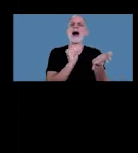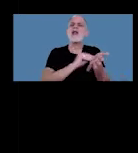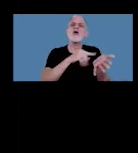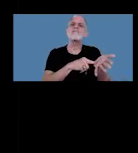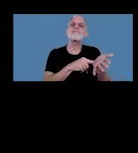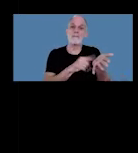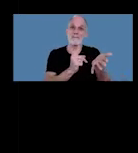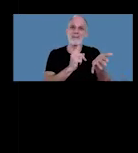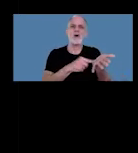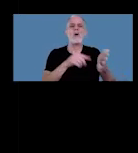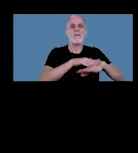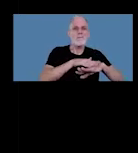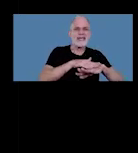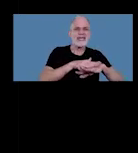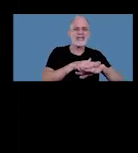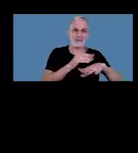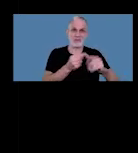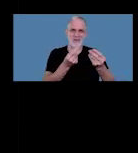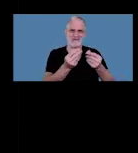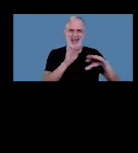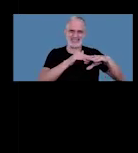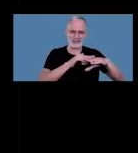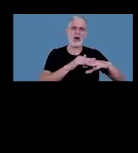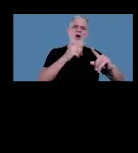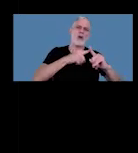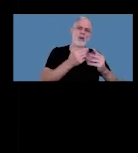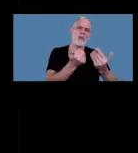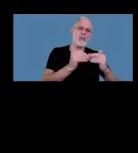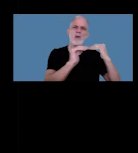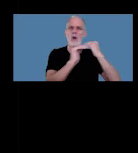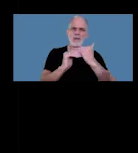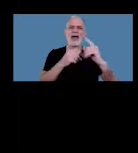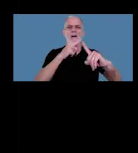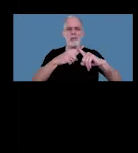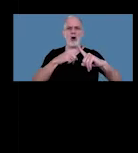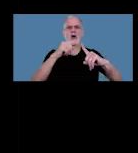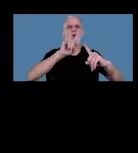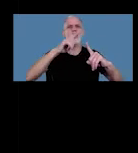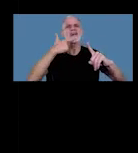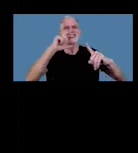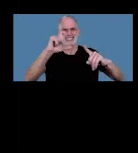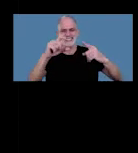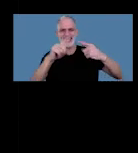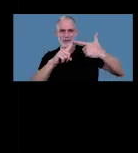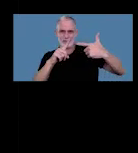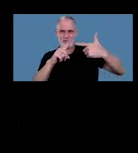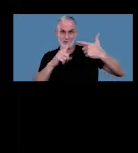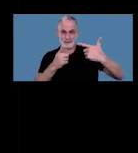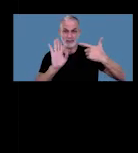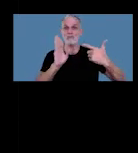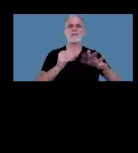dije, por la base imponible que estaba constituida por la evaluación fiscal homogénea multiplicado por la unidad de sustentabilidad contributiva. En